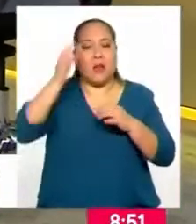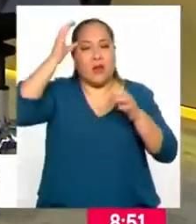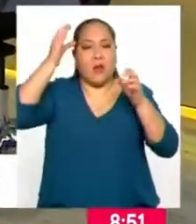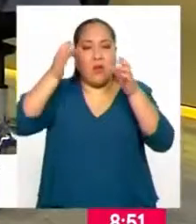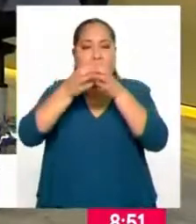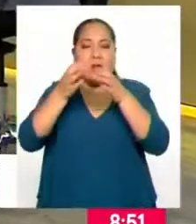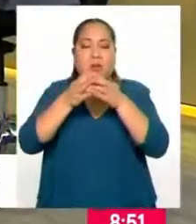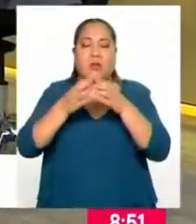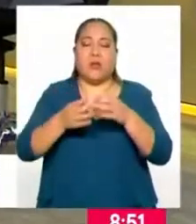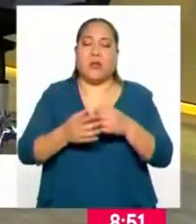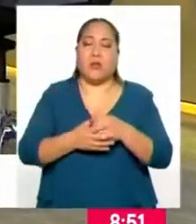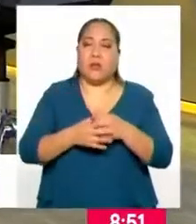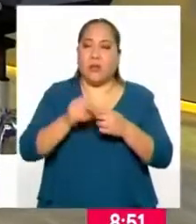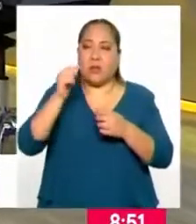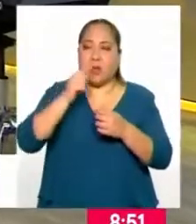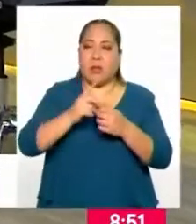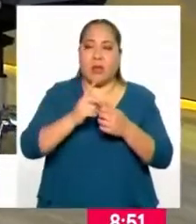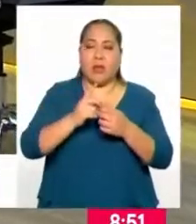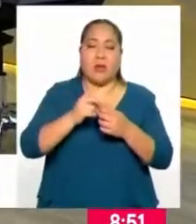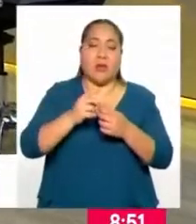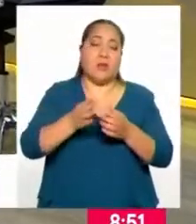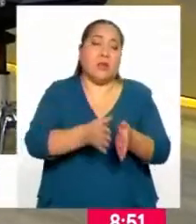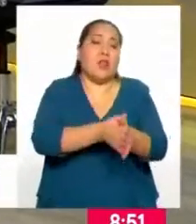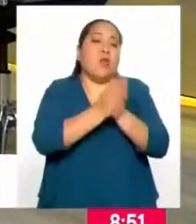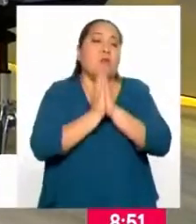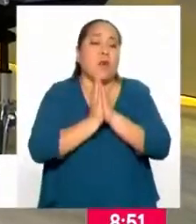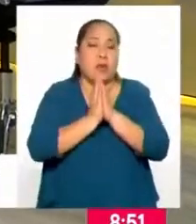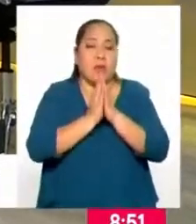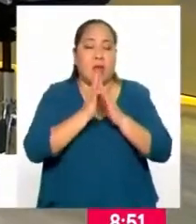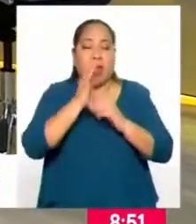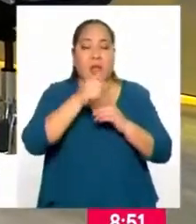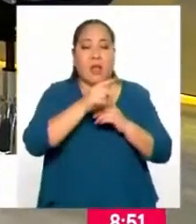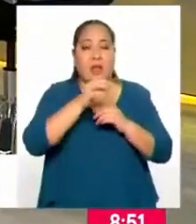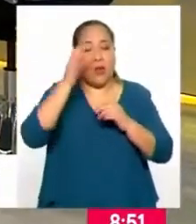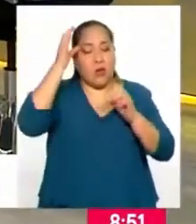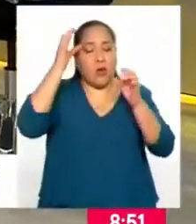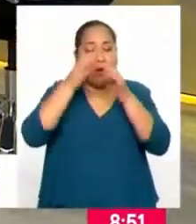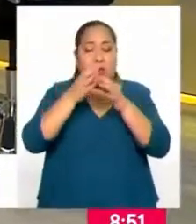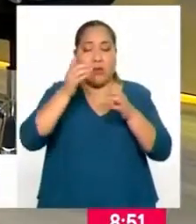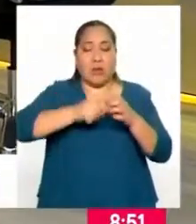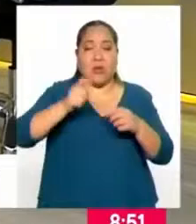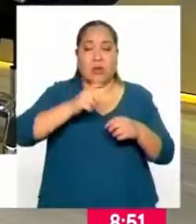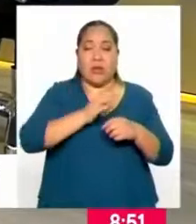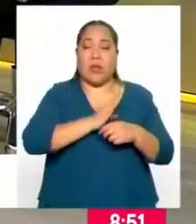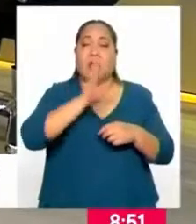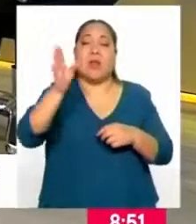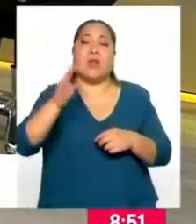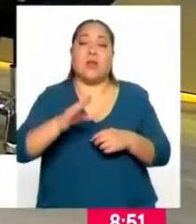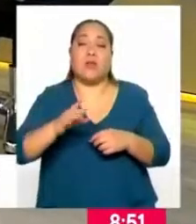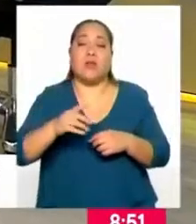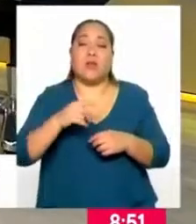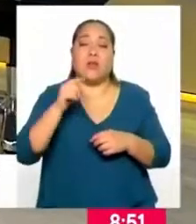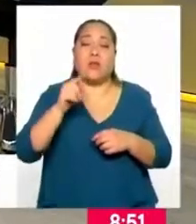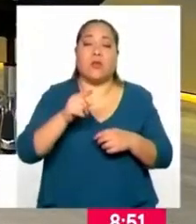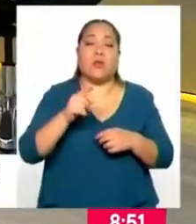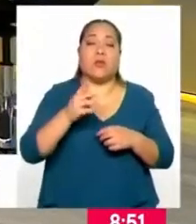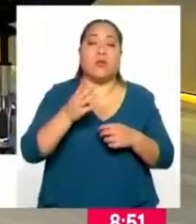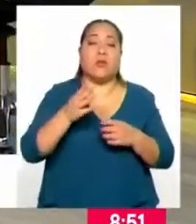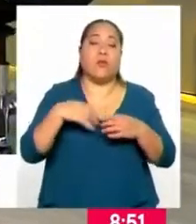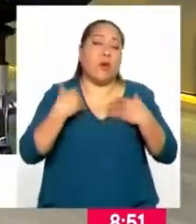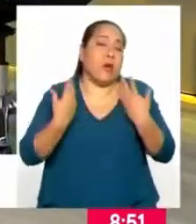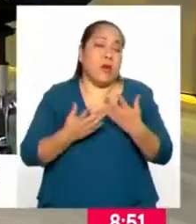es demandatoria, ¿no? Si lo convoca el Congreso, tiene que ir. No necesariamente el presidente podría ir a través de un